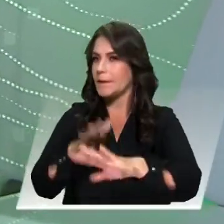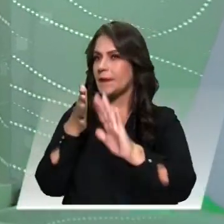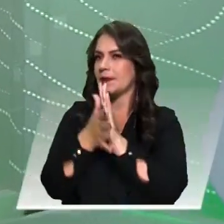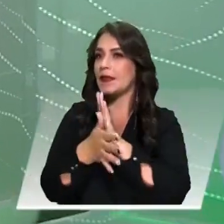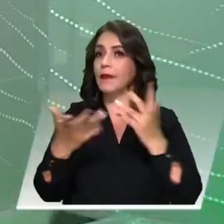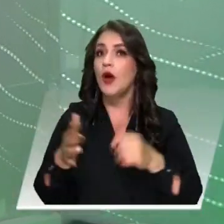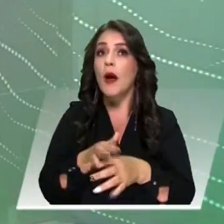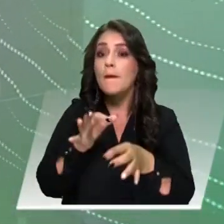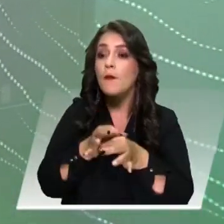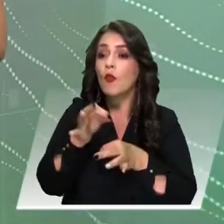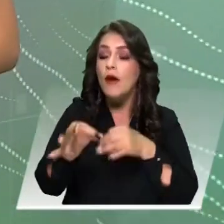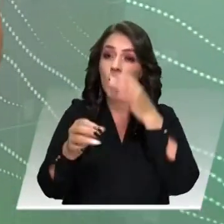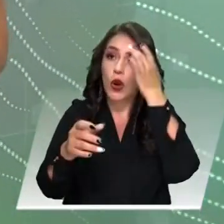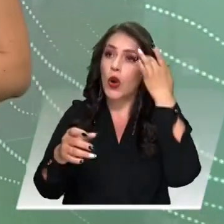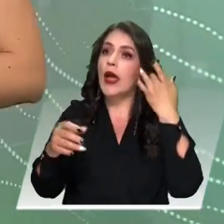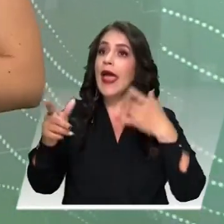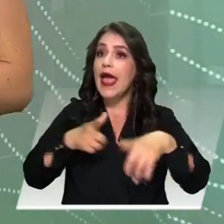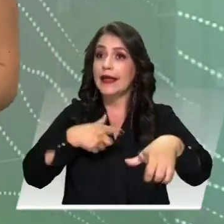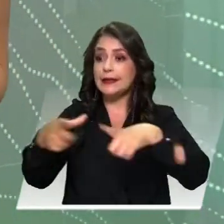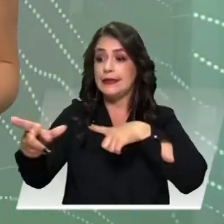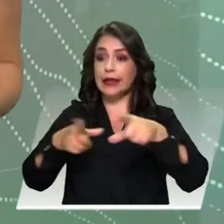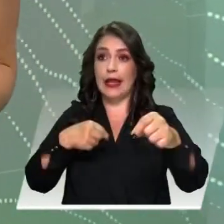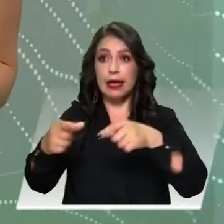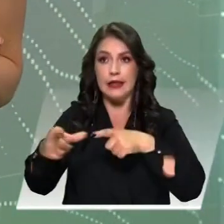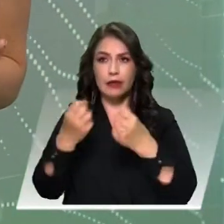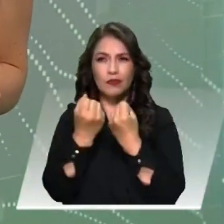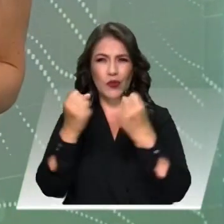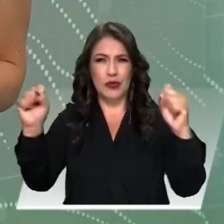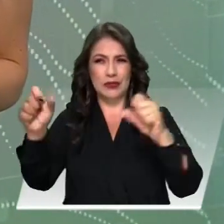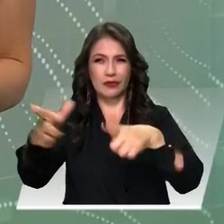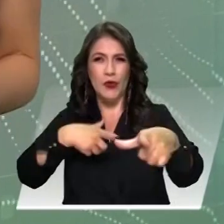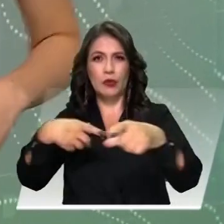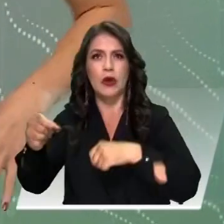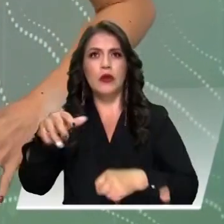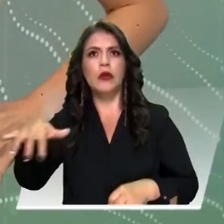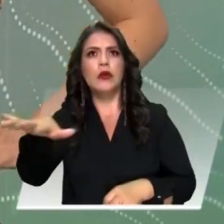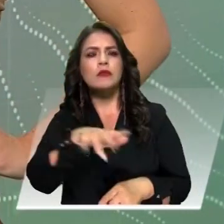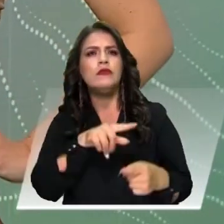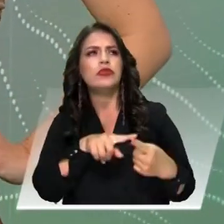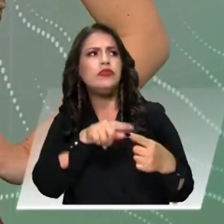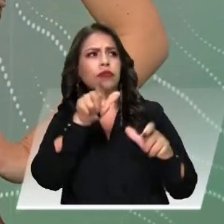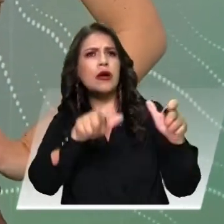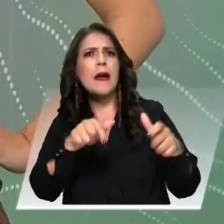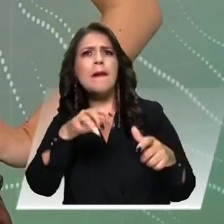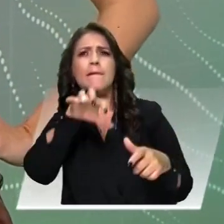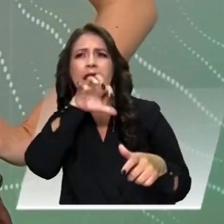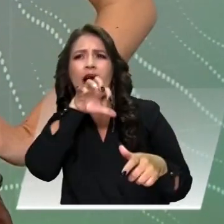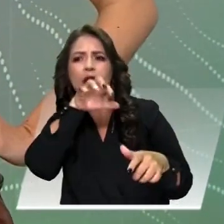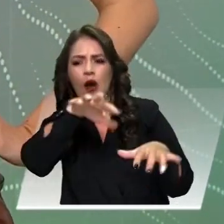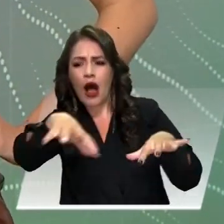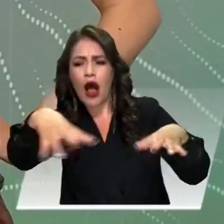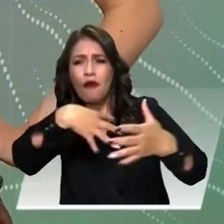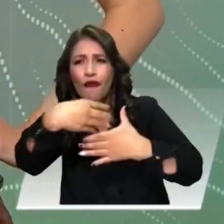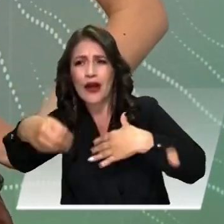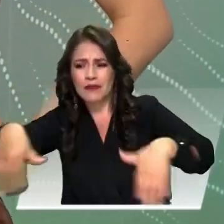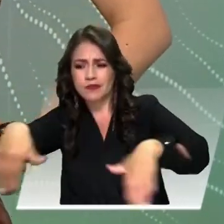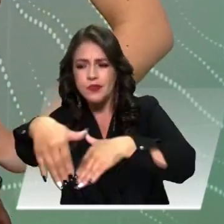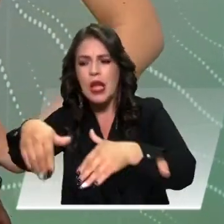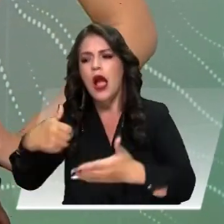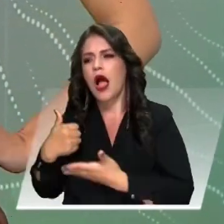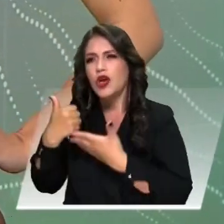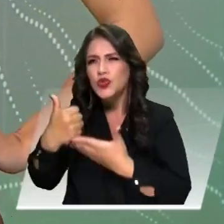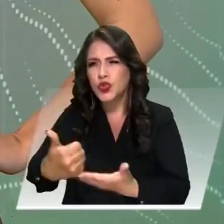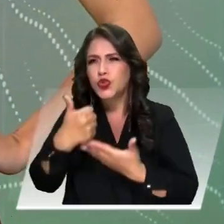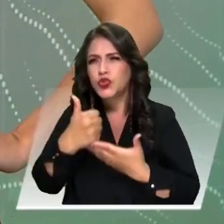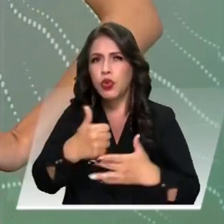En el municipio de La Estrella, los fines de semana realizan pastoreo voluntario para los perros abandonados y rescatados. Buscan